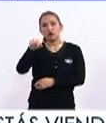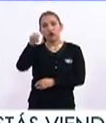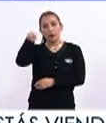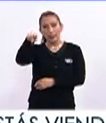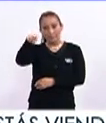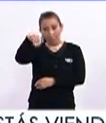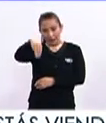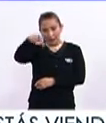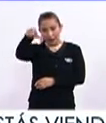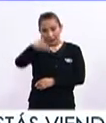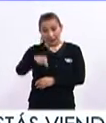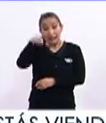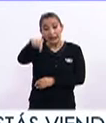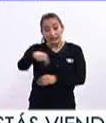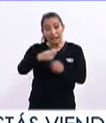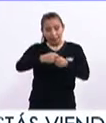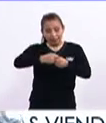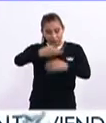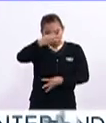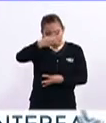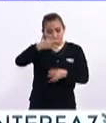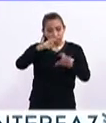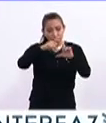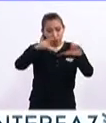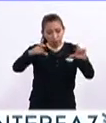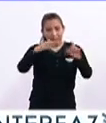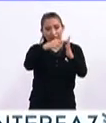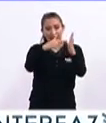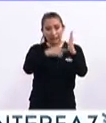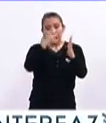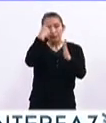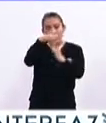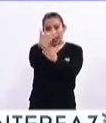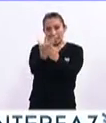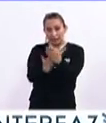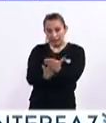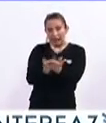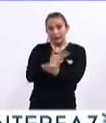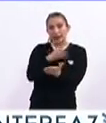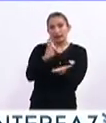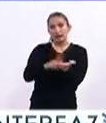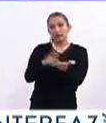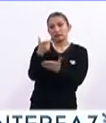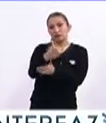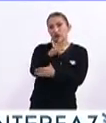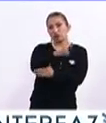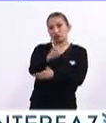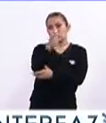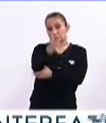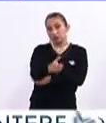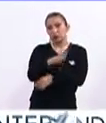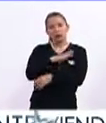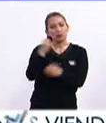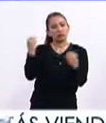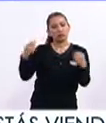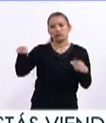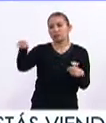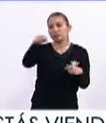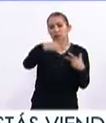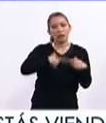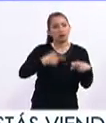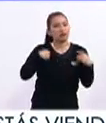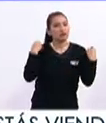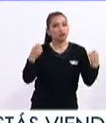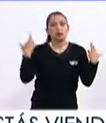www.pruebate.unam.mx y ahí vienen los requisitos para el registro. Tiene un costo de recuperación de 200 pesos porque hay muchísimas